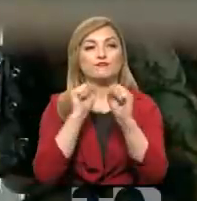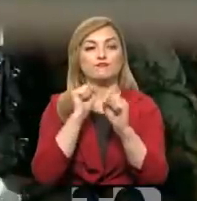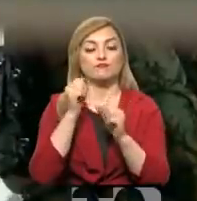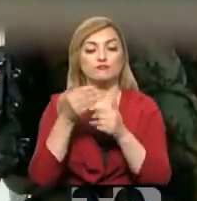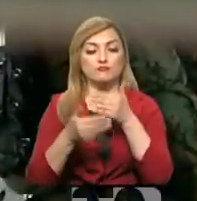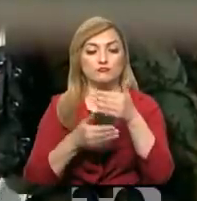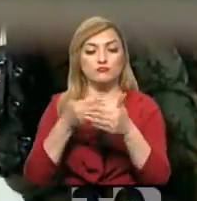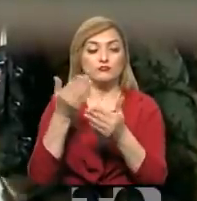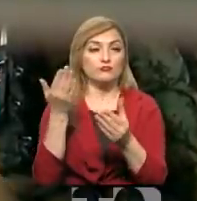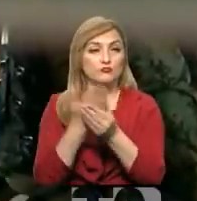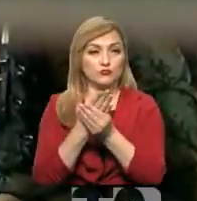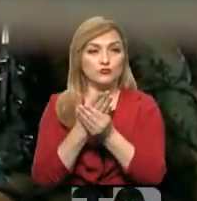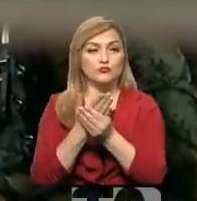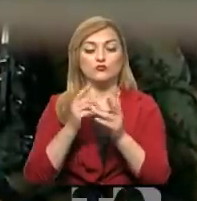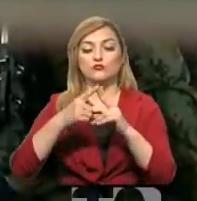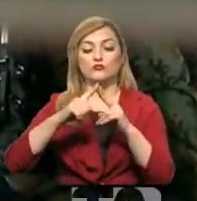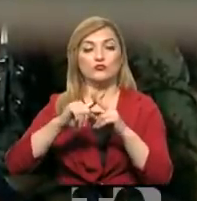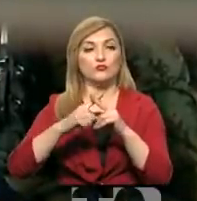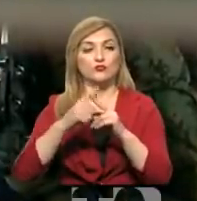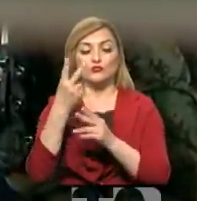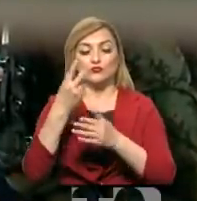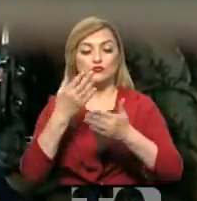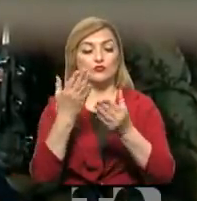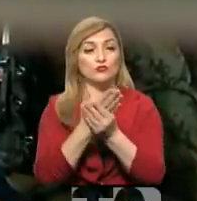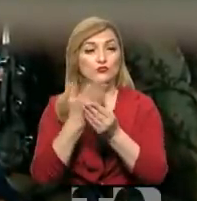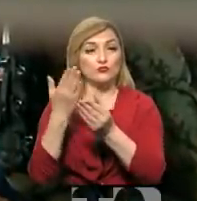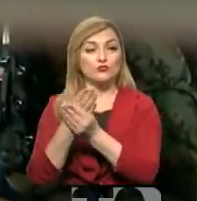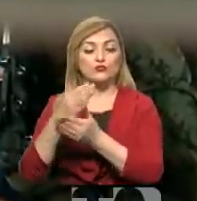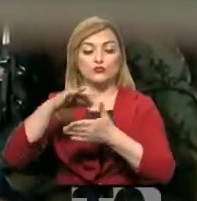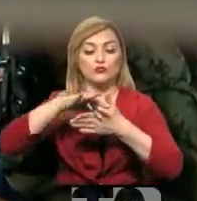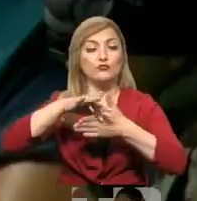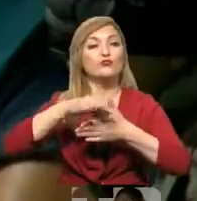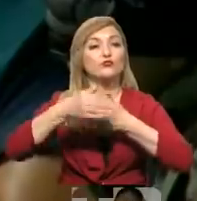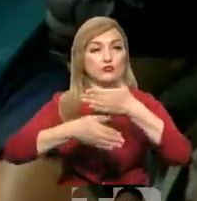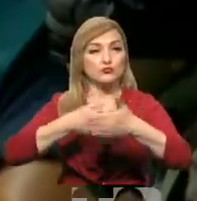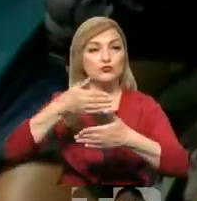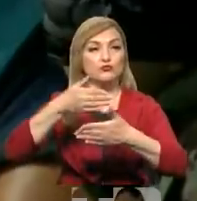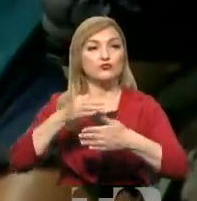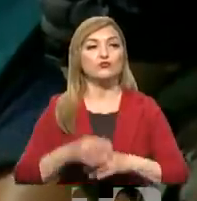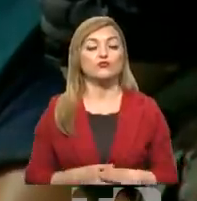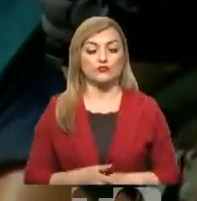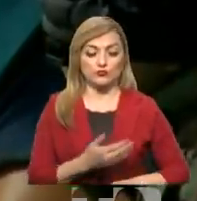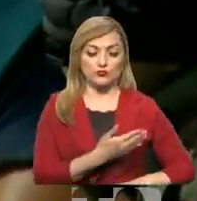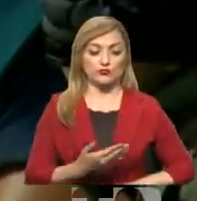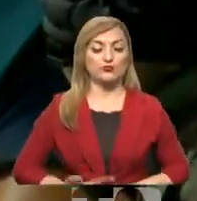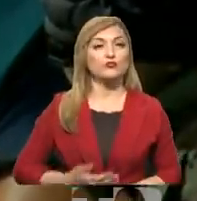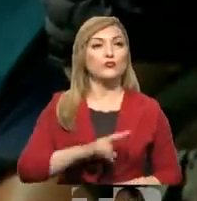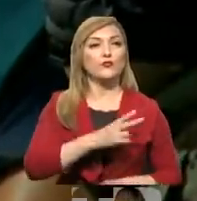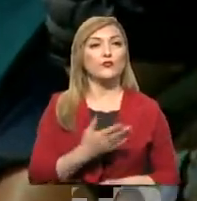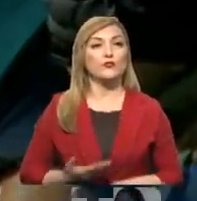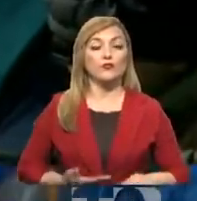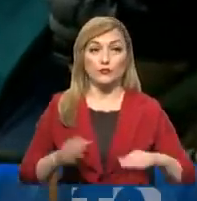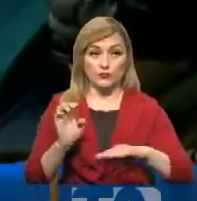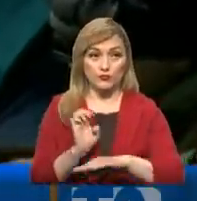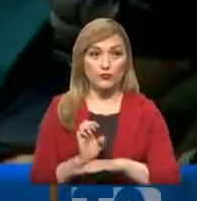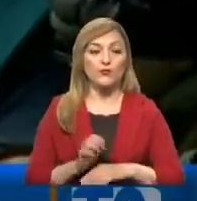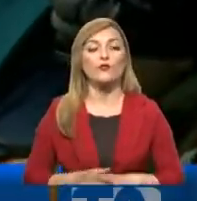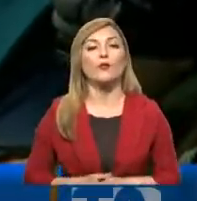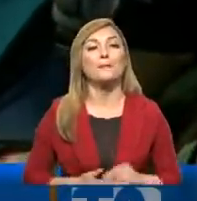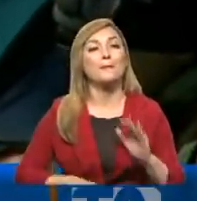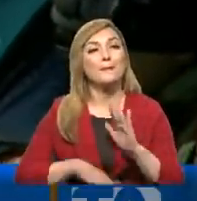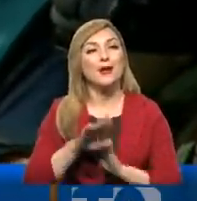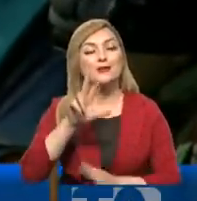procesamiento de las actas, son dos actas las que aún están pendientes de procesar para la dignidad de presidente y vicepresidente del Ecuador, más